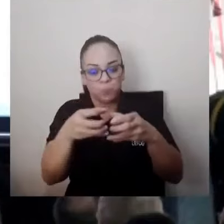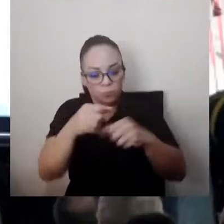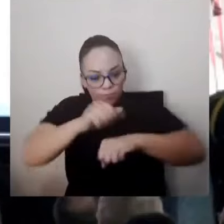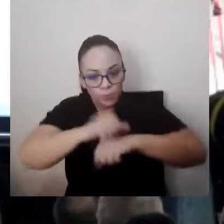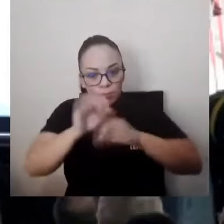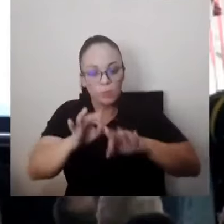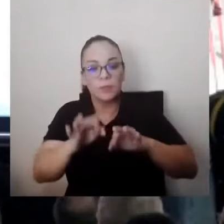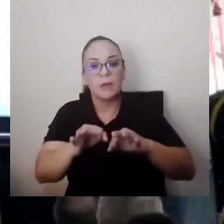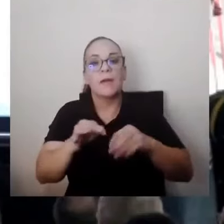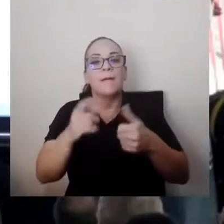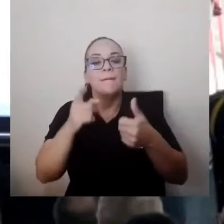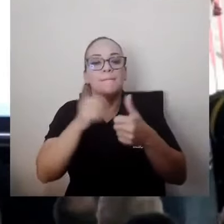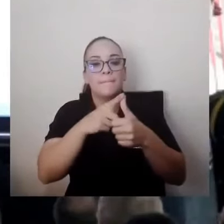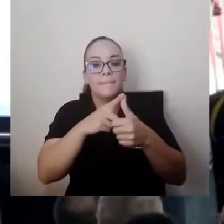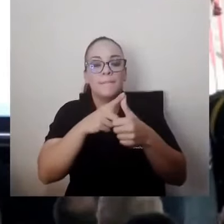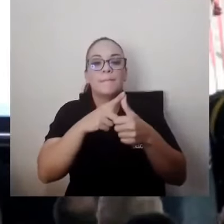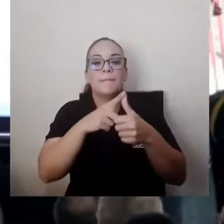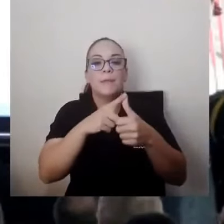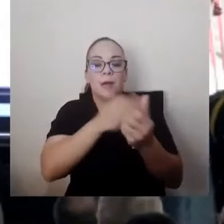y penitenciario.